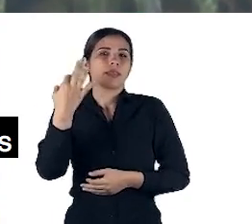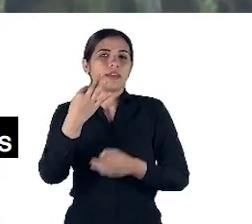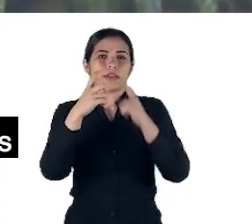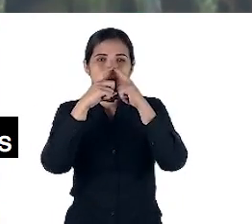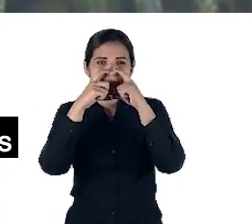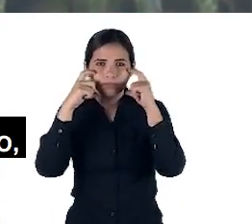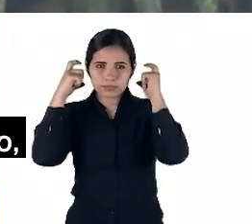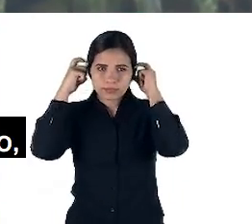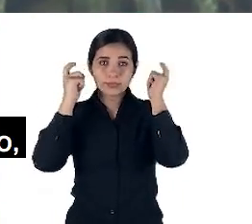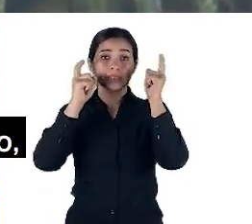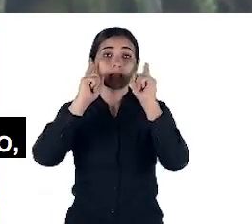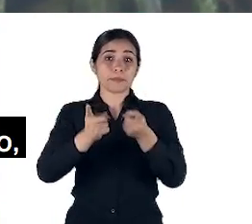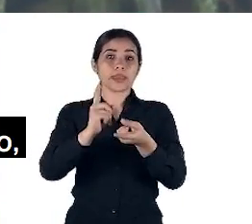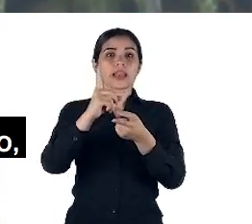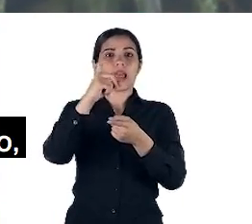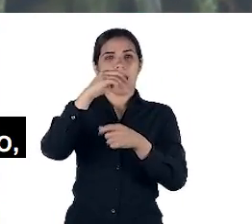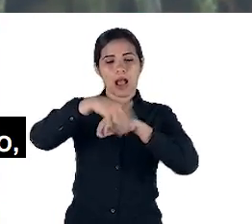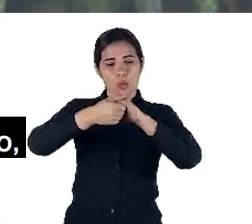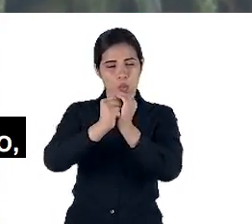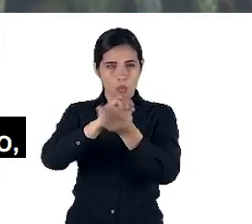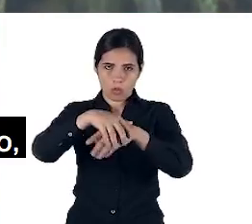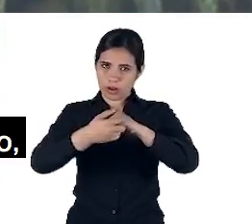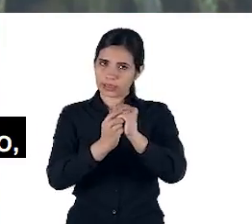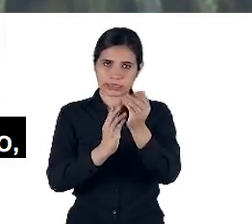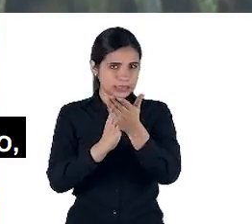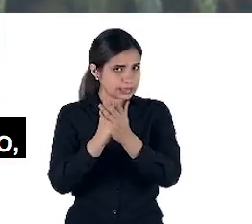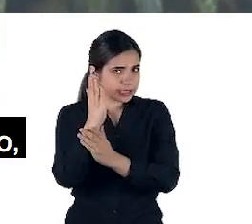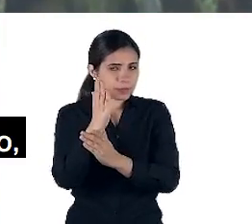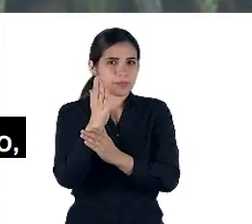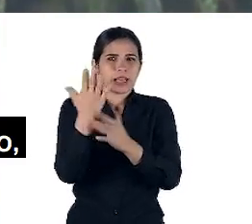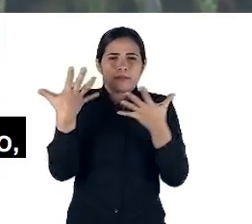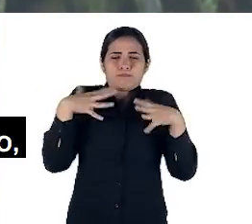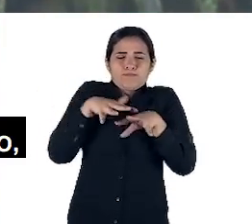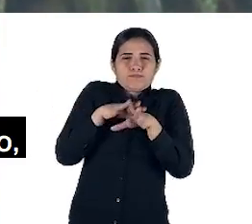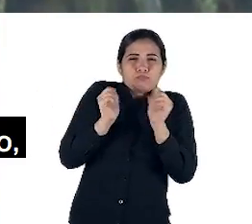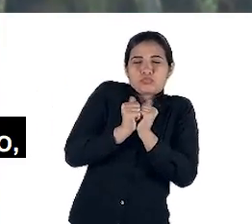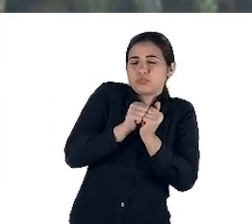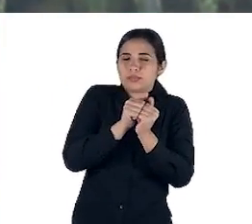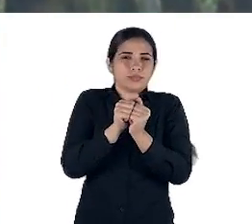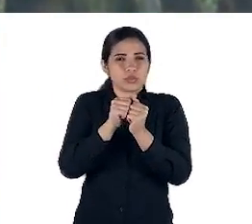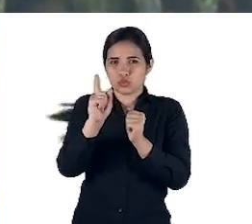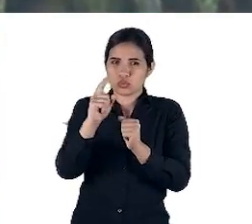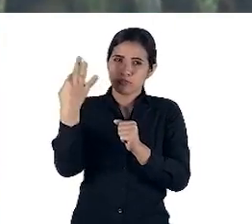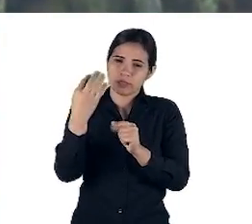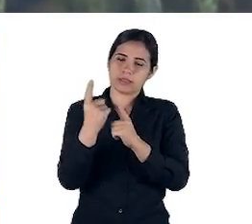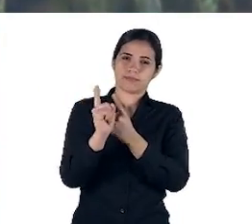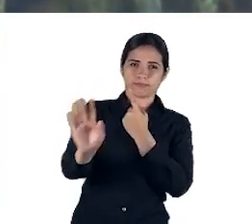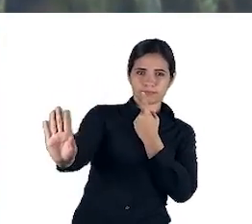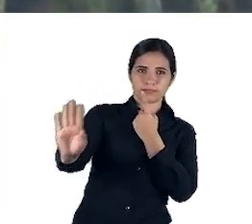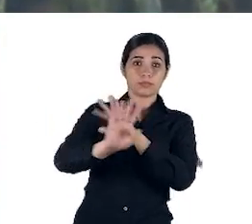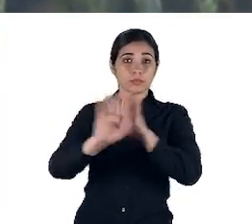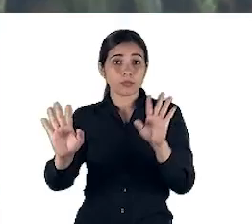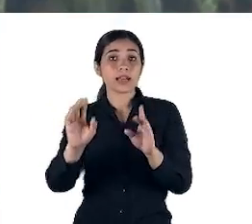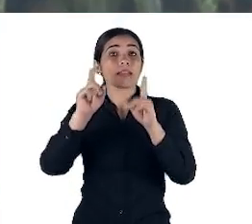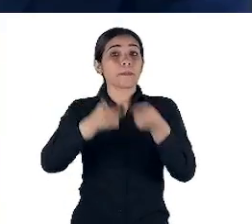lavado frecuente de manos nuevamente, evitar aglomeraciones, evitar el hacinamiento y, por sobre todo, consumir